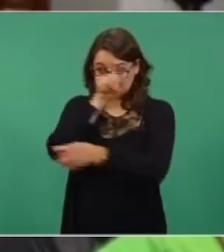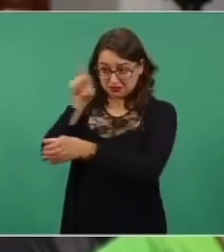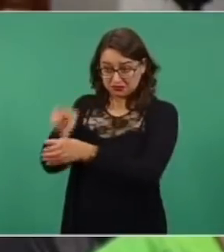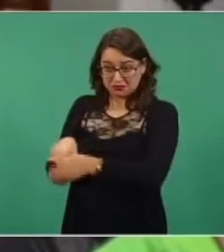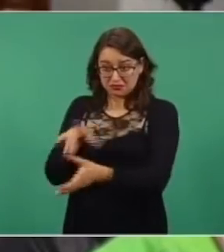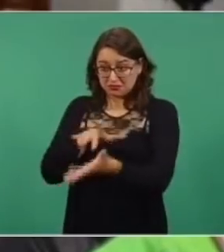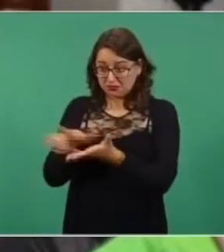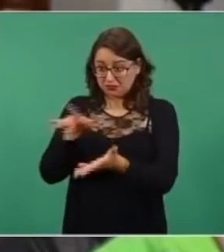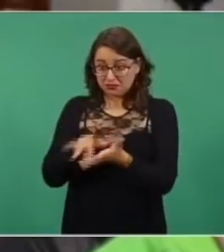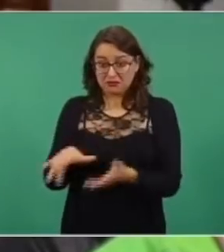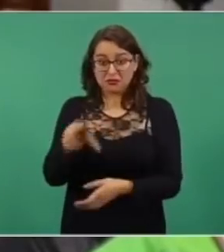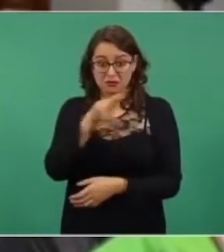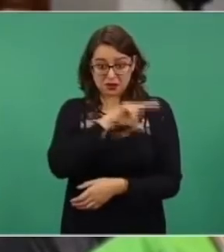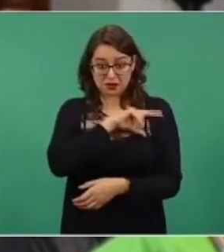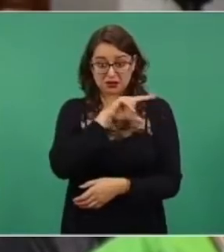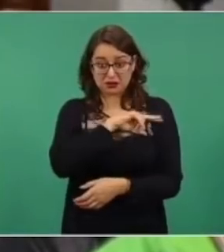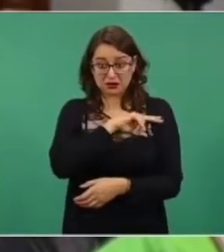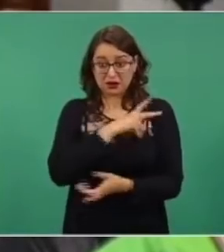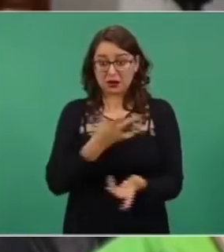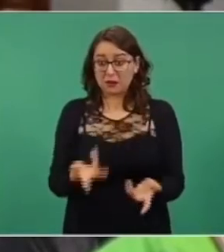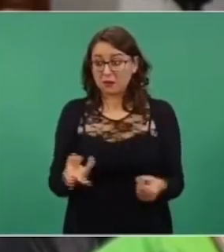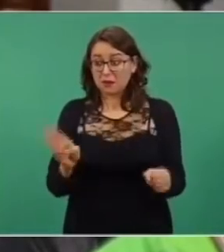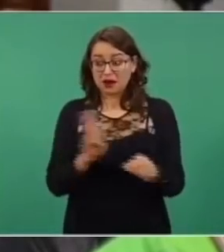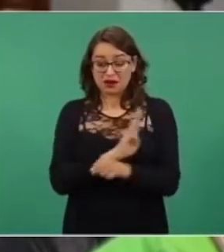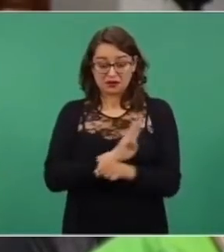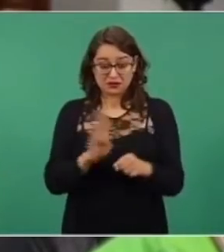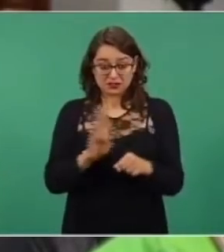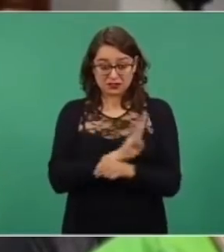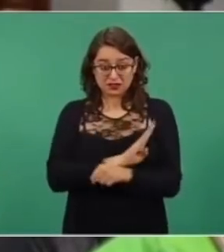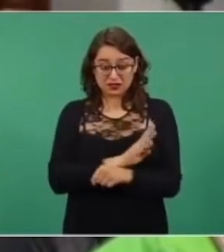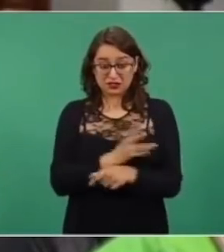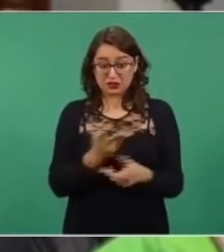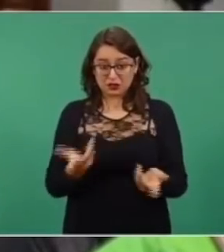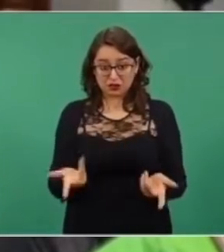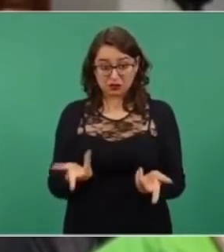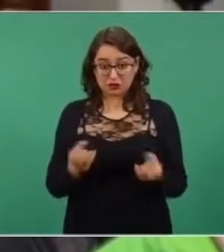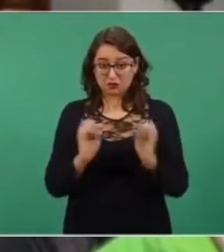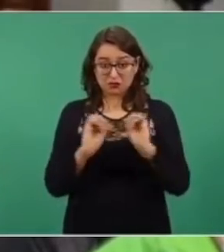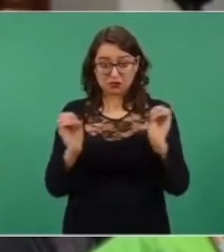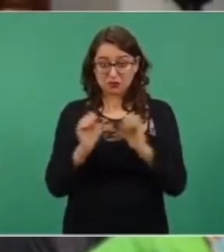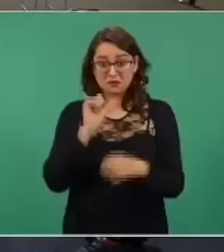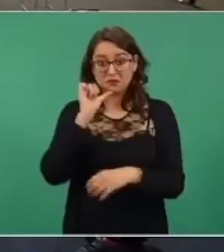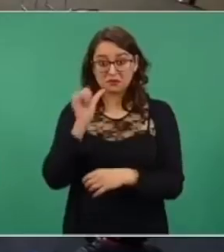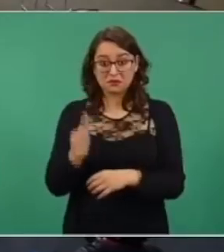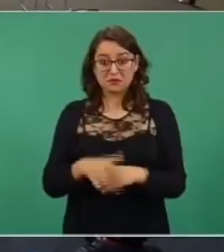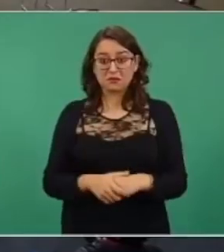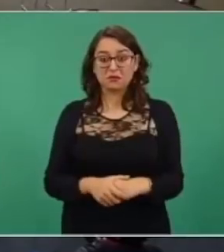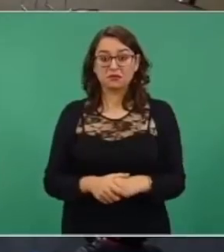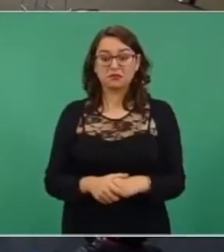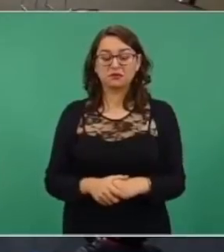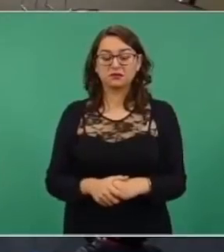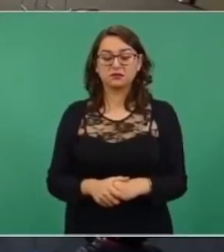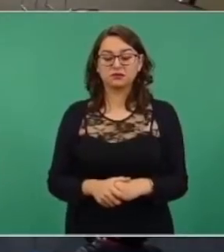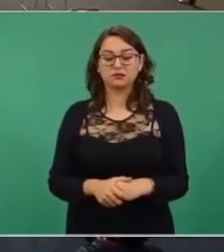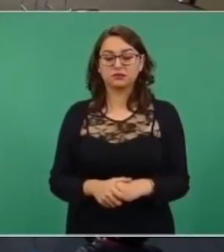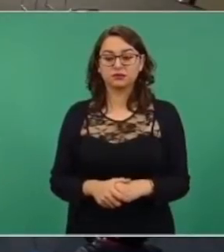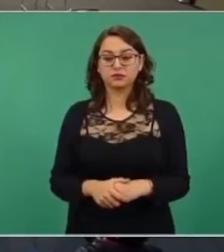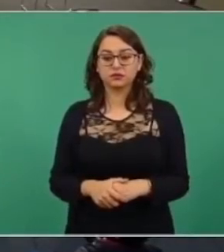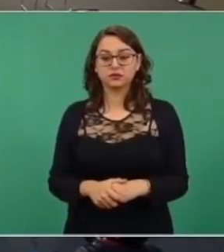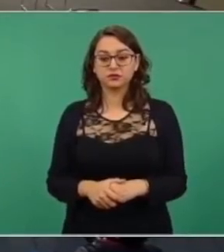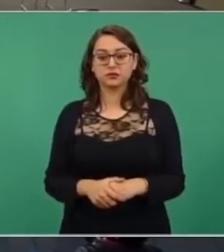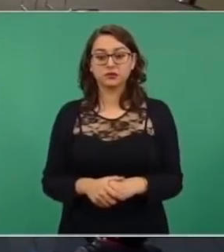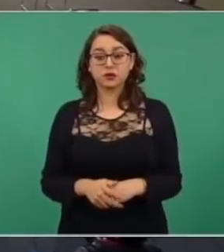a un particular sin beneficio alguno para el mercado y para el país? Pues si no lo